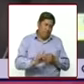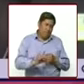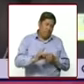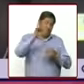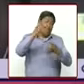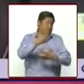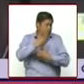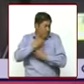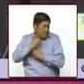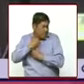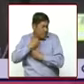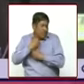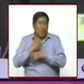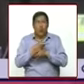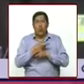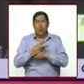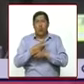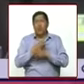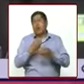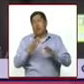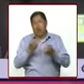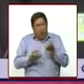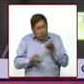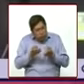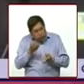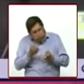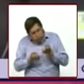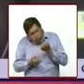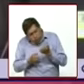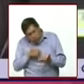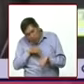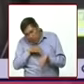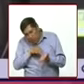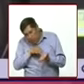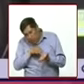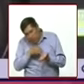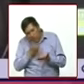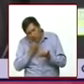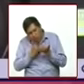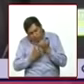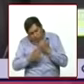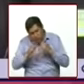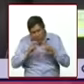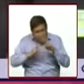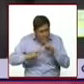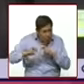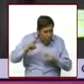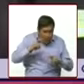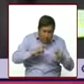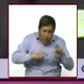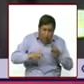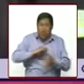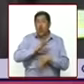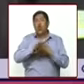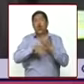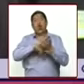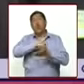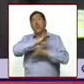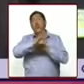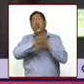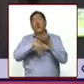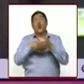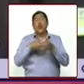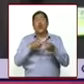y ahora con atención de las menores se está haciendo también la valoración médica respectiva y la gestión que está realizando la